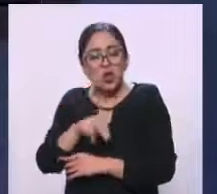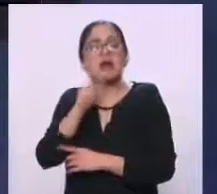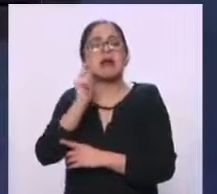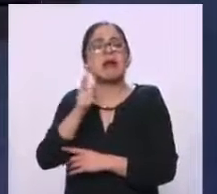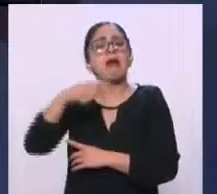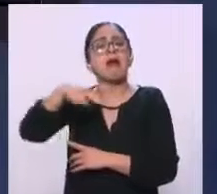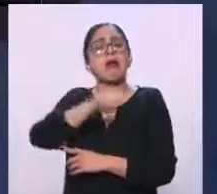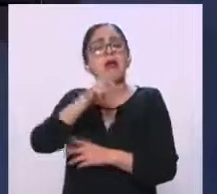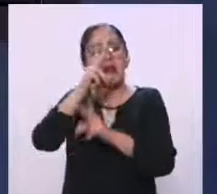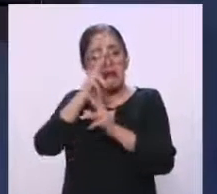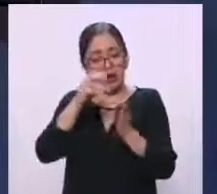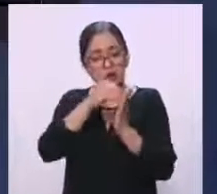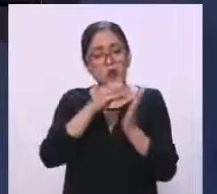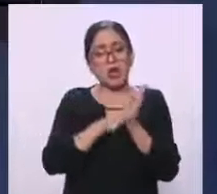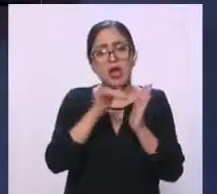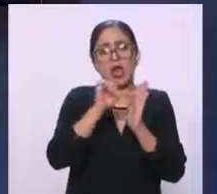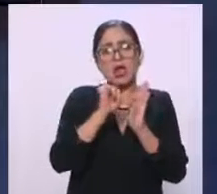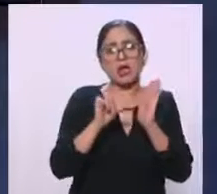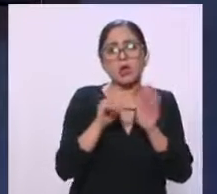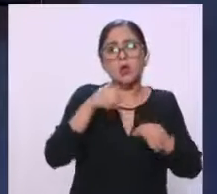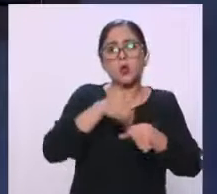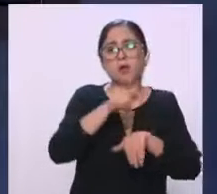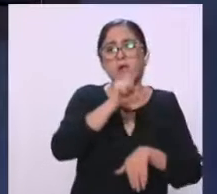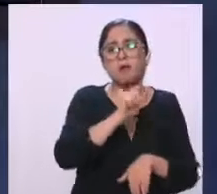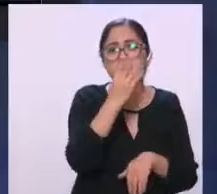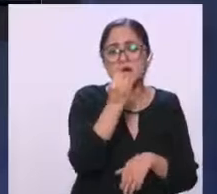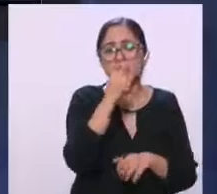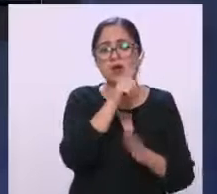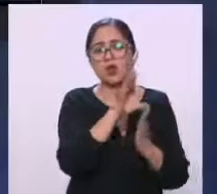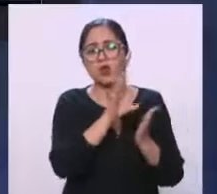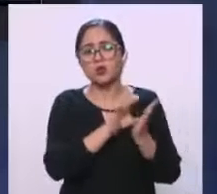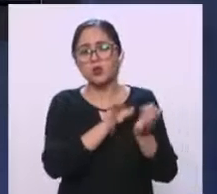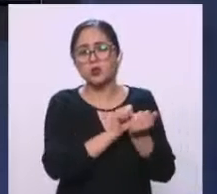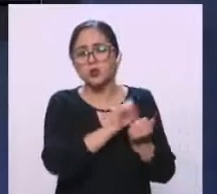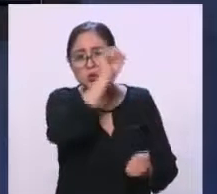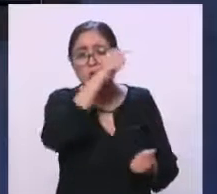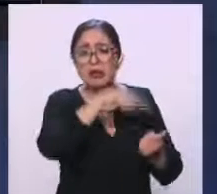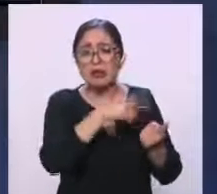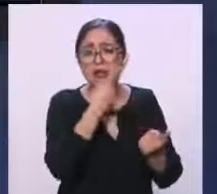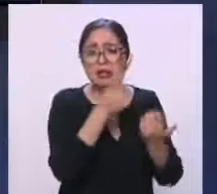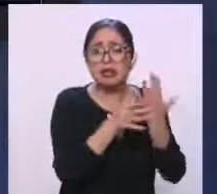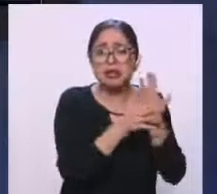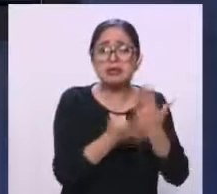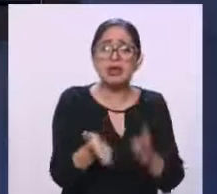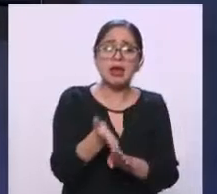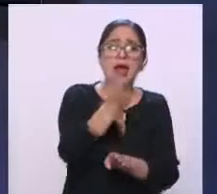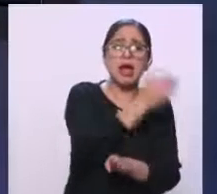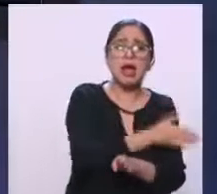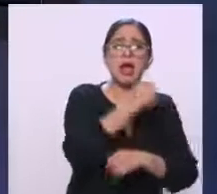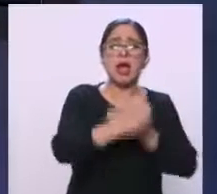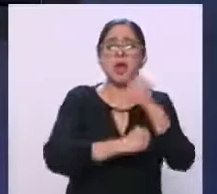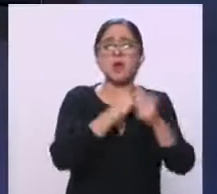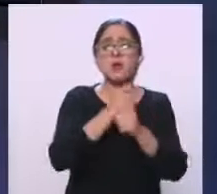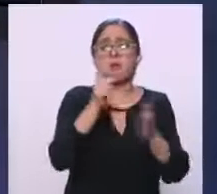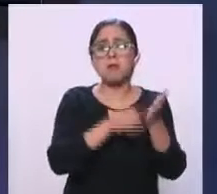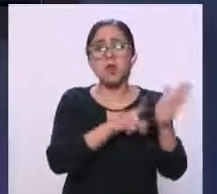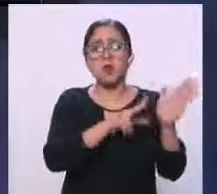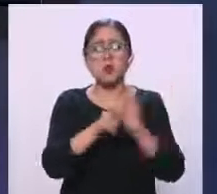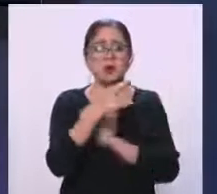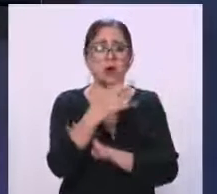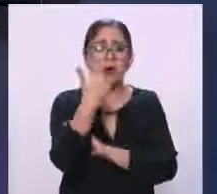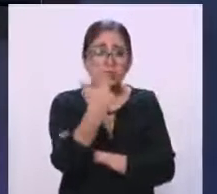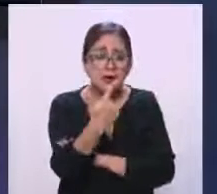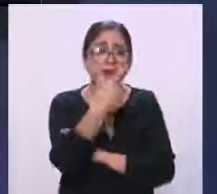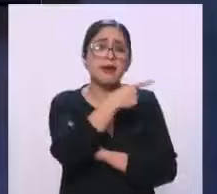está prevista en el artículo 29 constitucional, cuya redacción procede de la Constitución de 1857 y que en términos